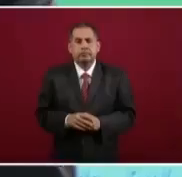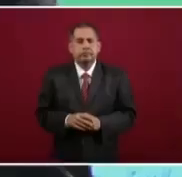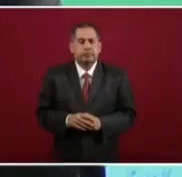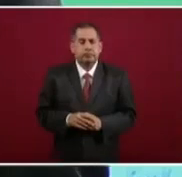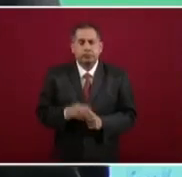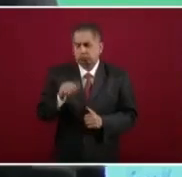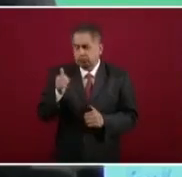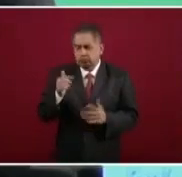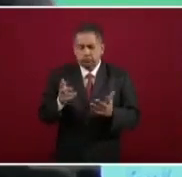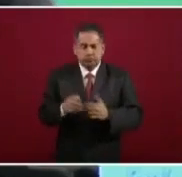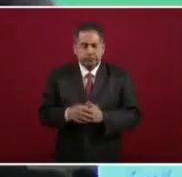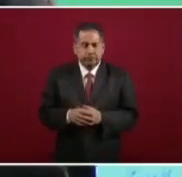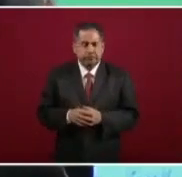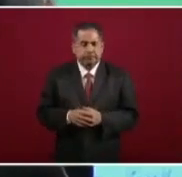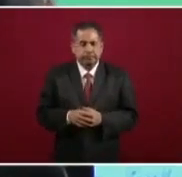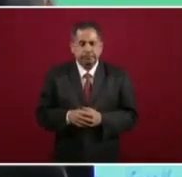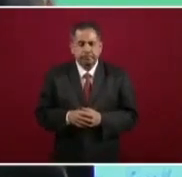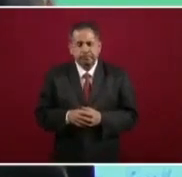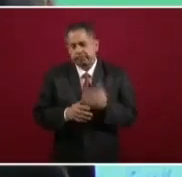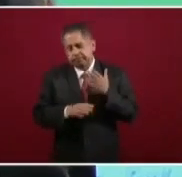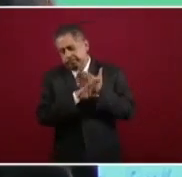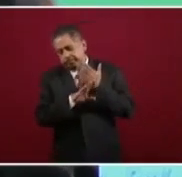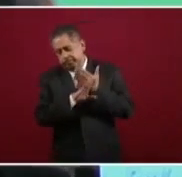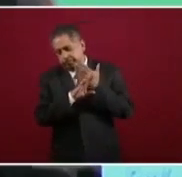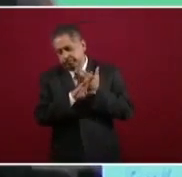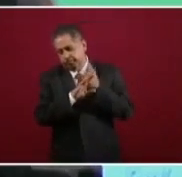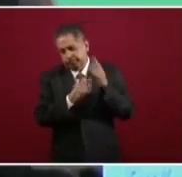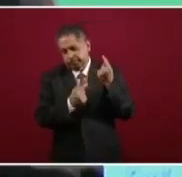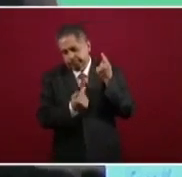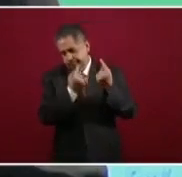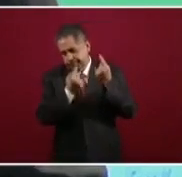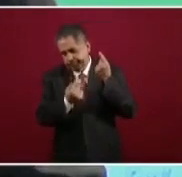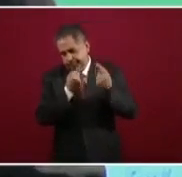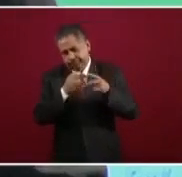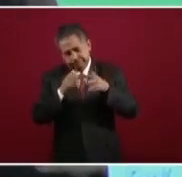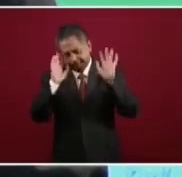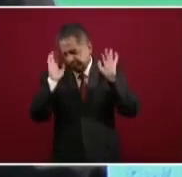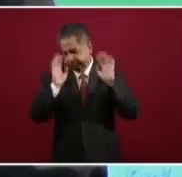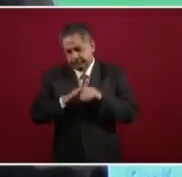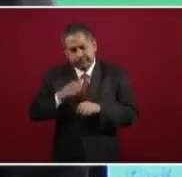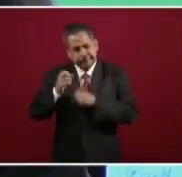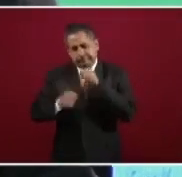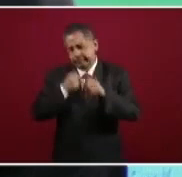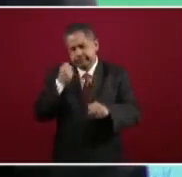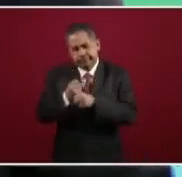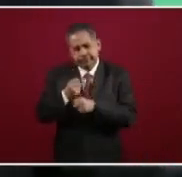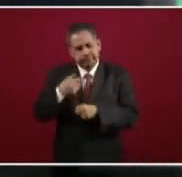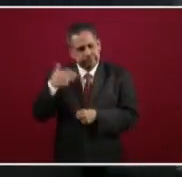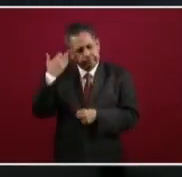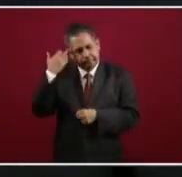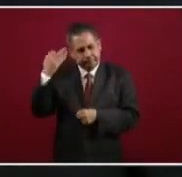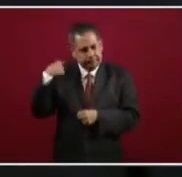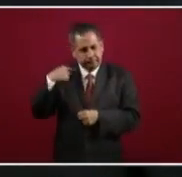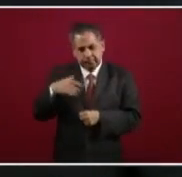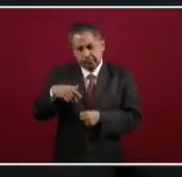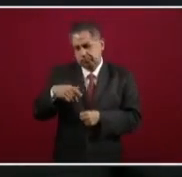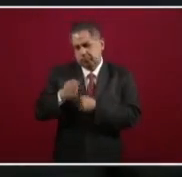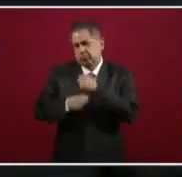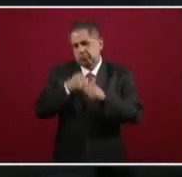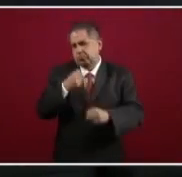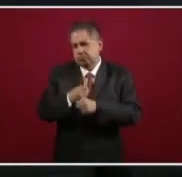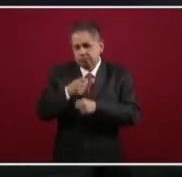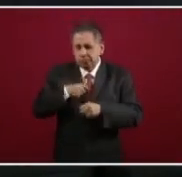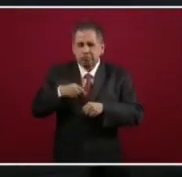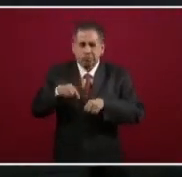y otros ataques recibidos durante el tiempo qué